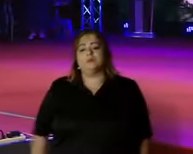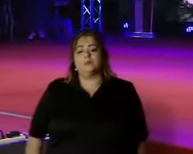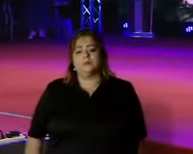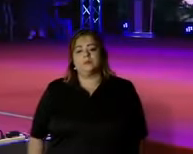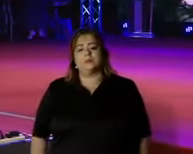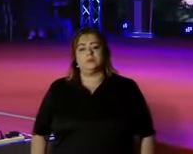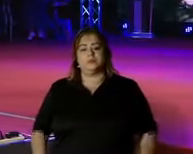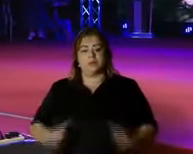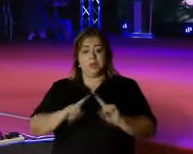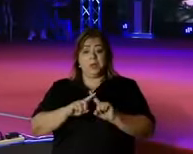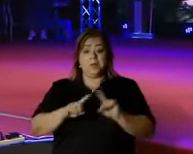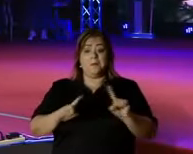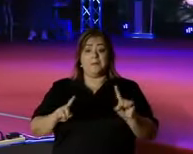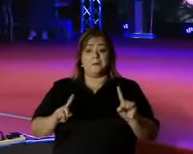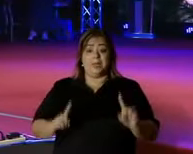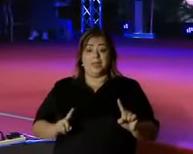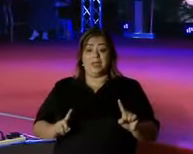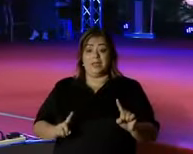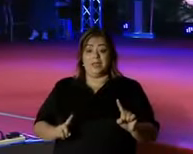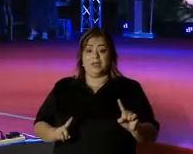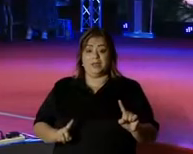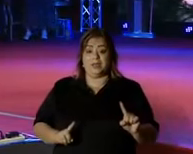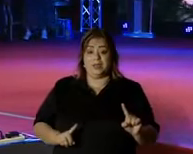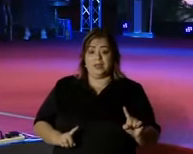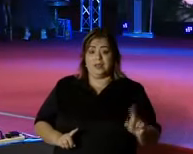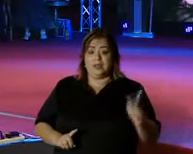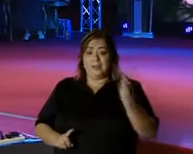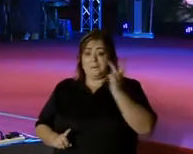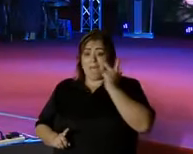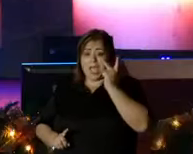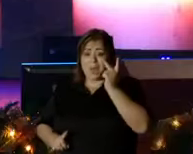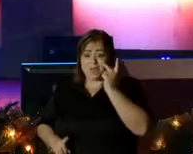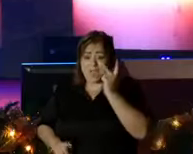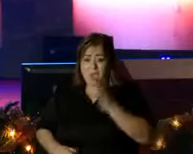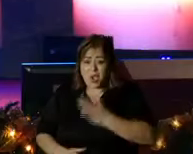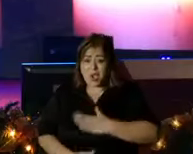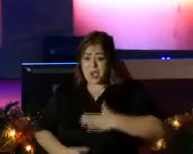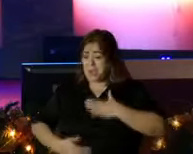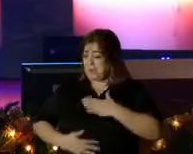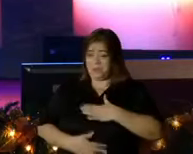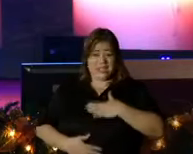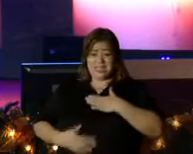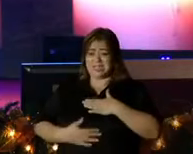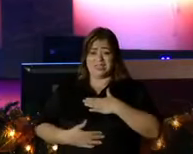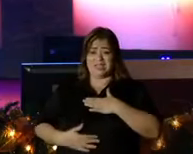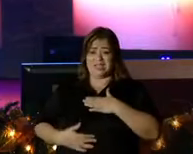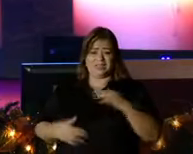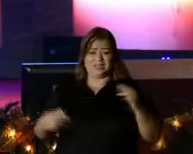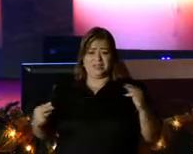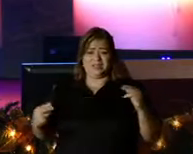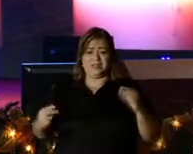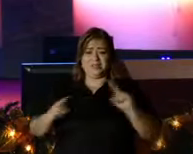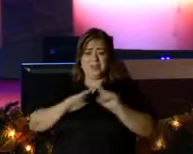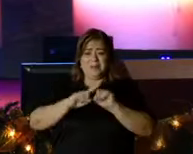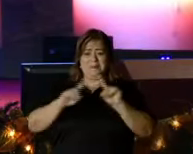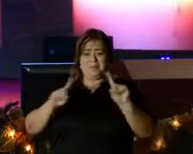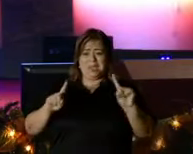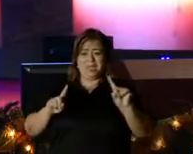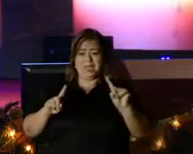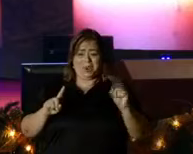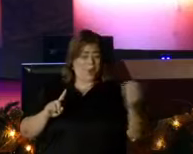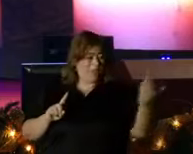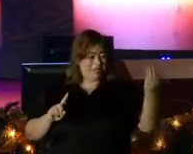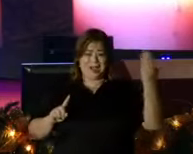Un mundo vano de placeres fue mi error. Mas todo ha